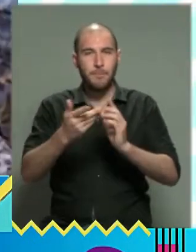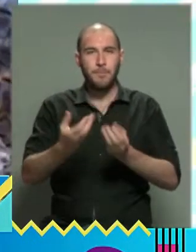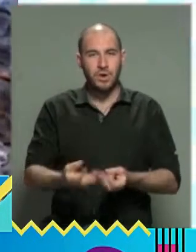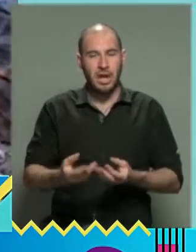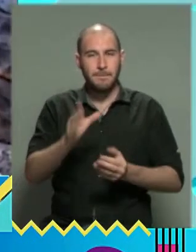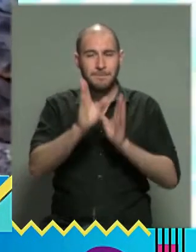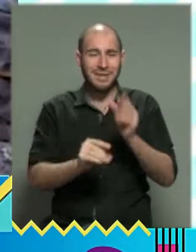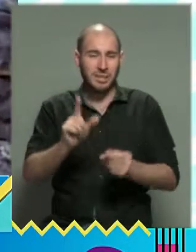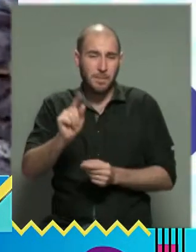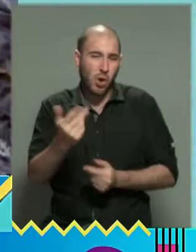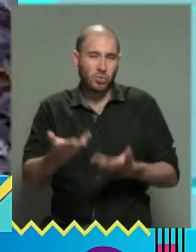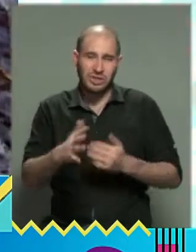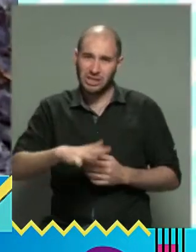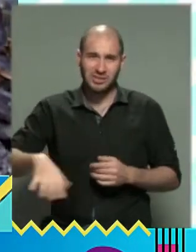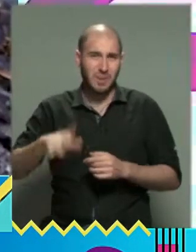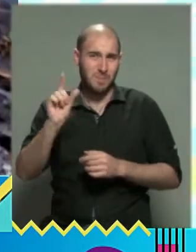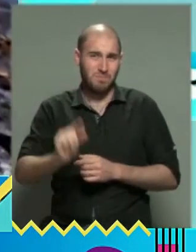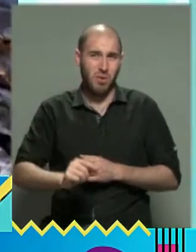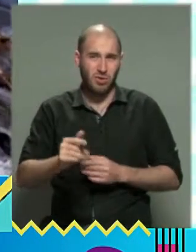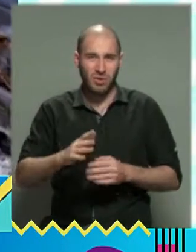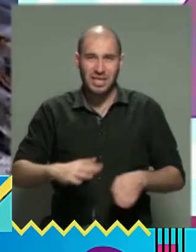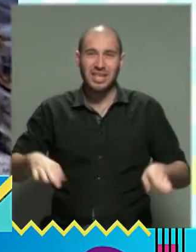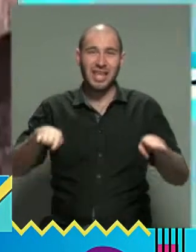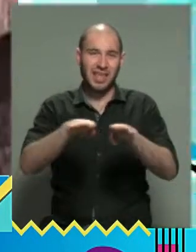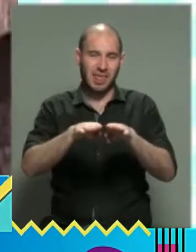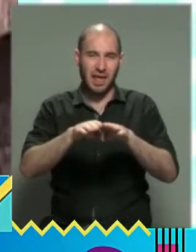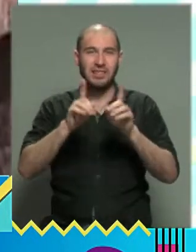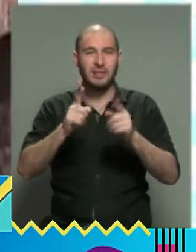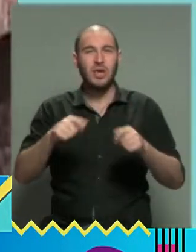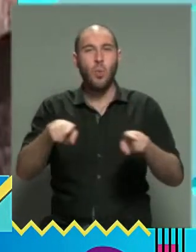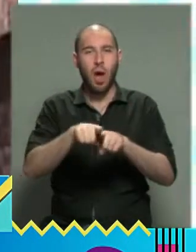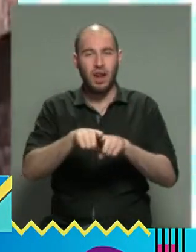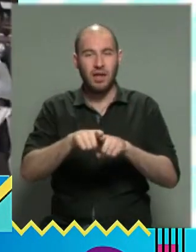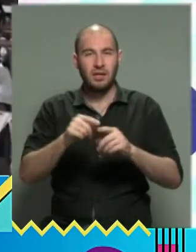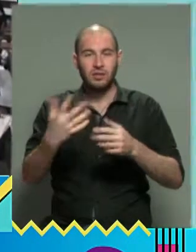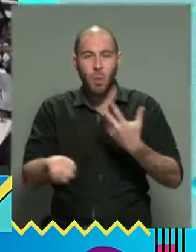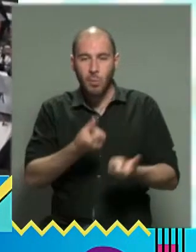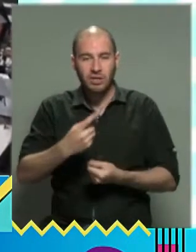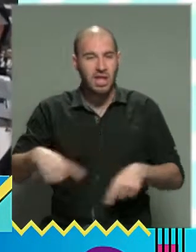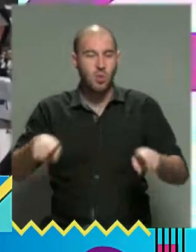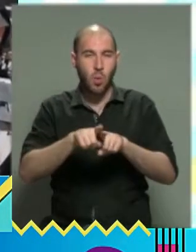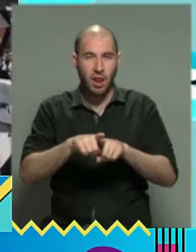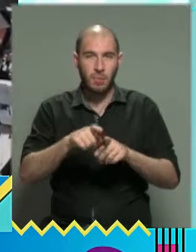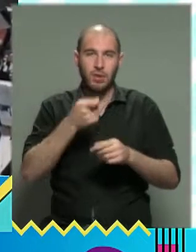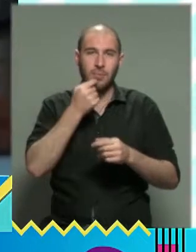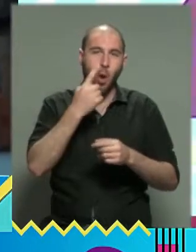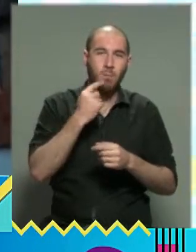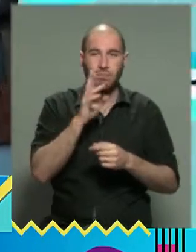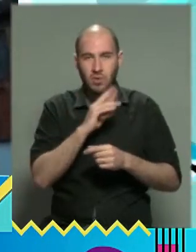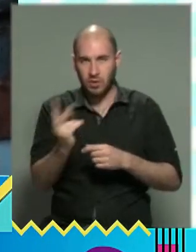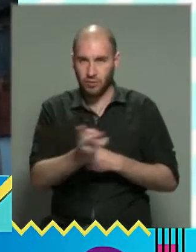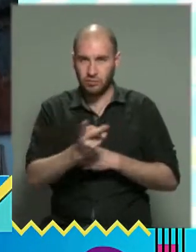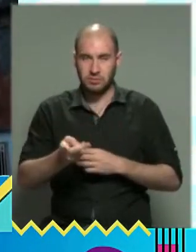pocos países que tienen justicia social, equidad, igualdad de oportunidades, tanto en hombres como